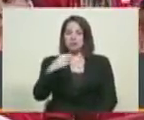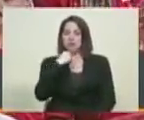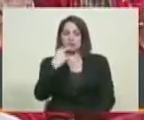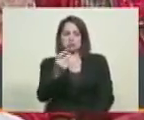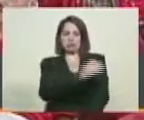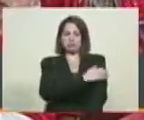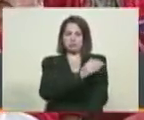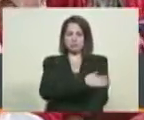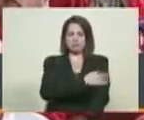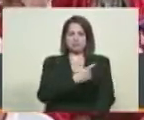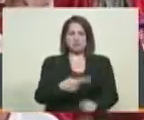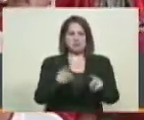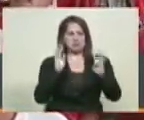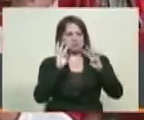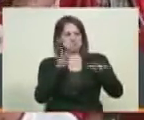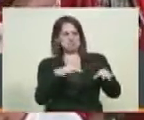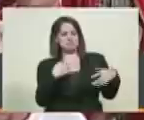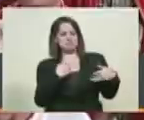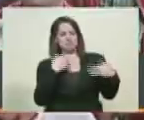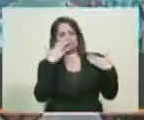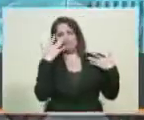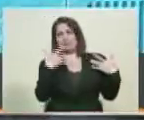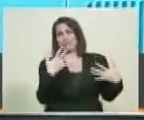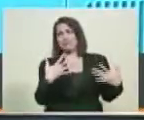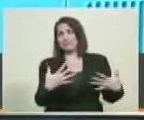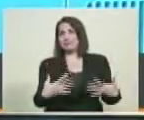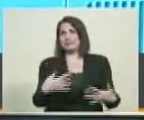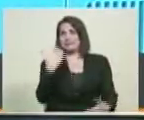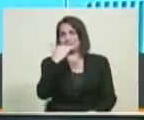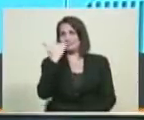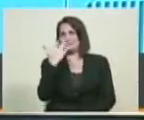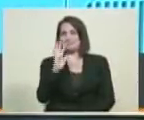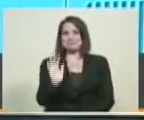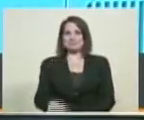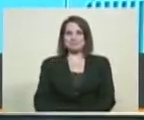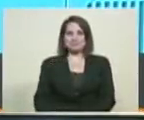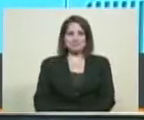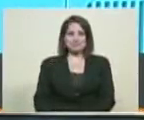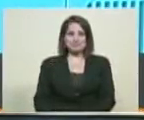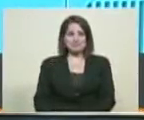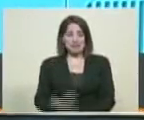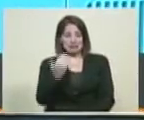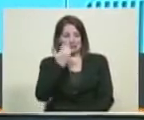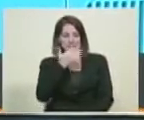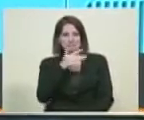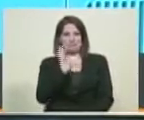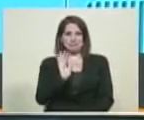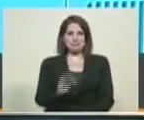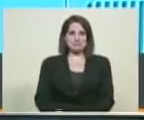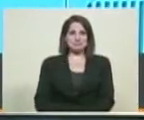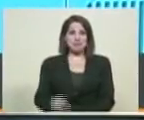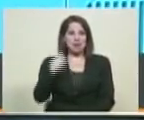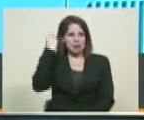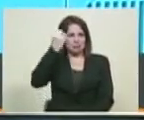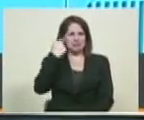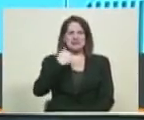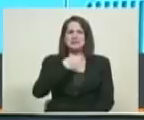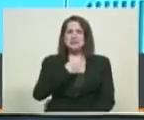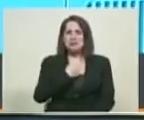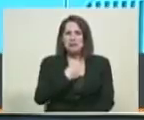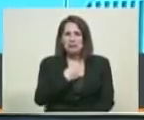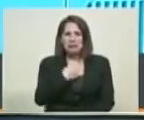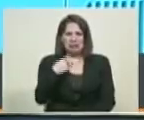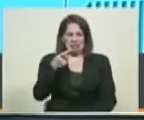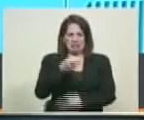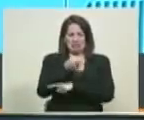sería para reírse y reírse y reírse. Porque realmente crea gracia, ¿no? Pensar que yo pueda ser un